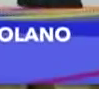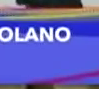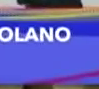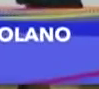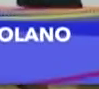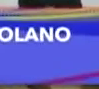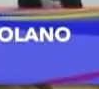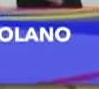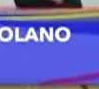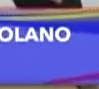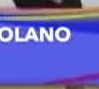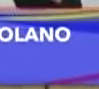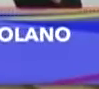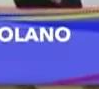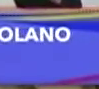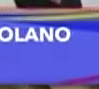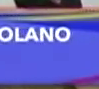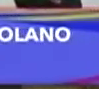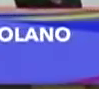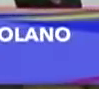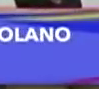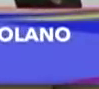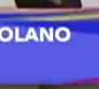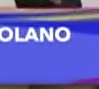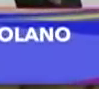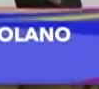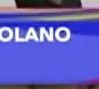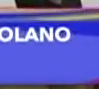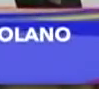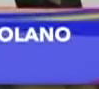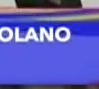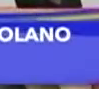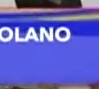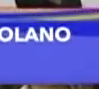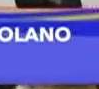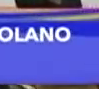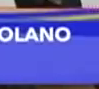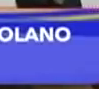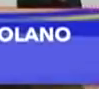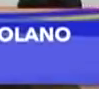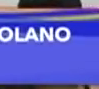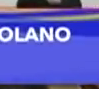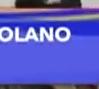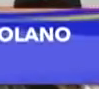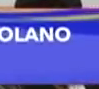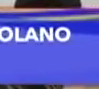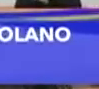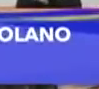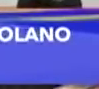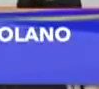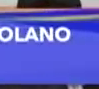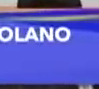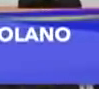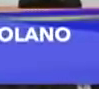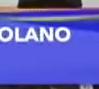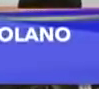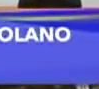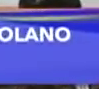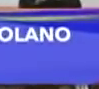fruto vivas junto a su compañera soralla Suárez siempre presente siempre